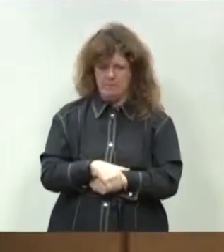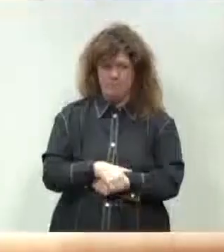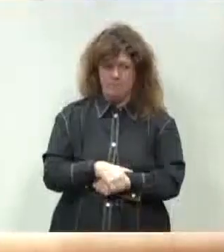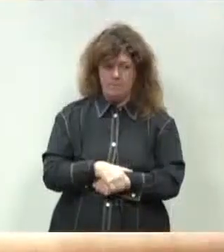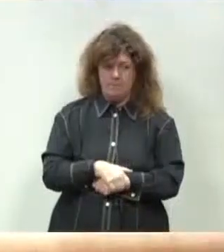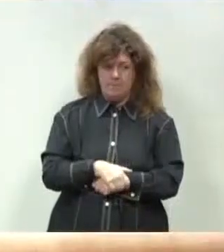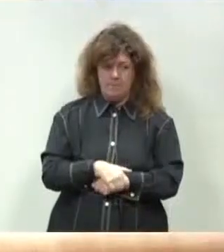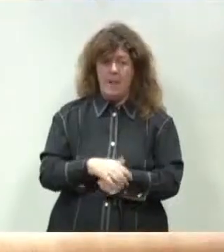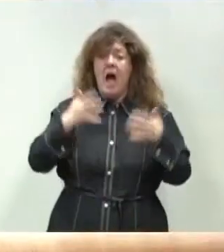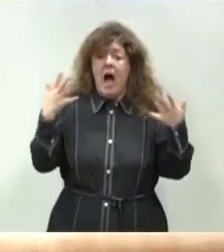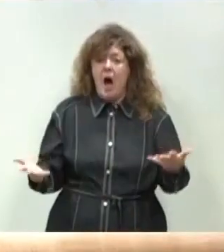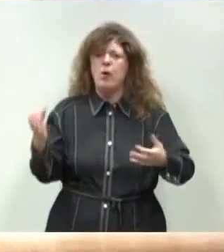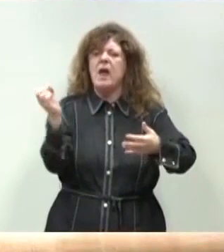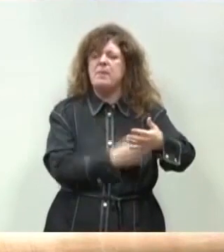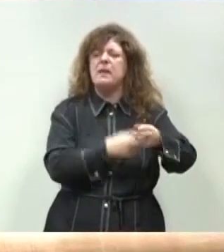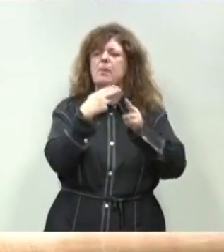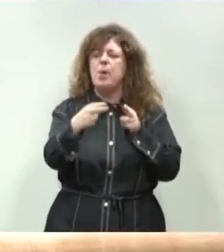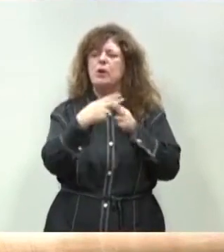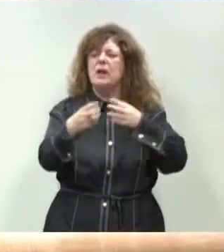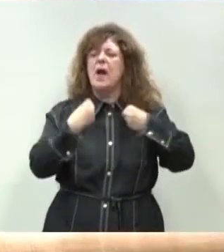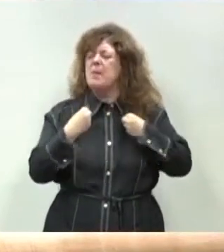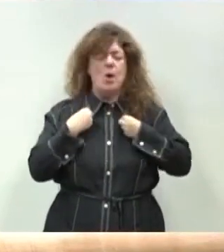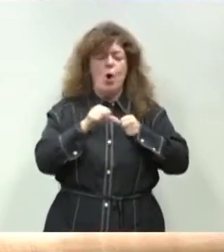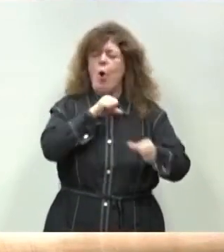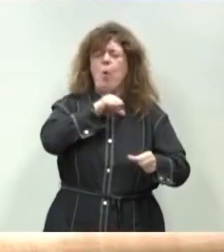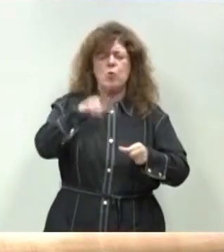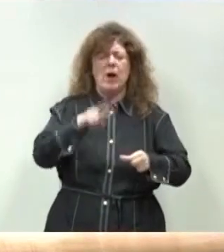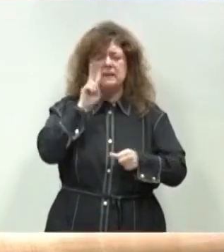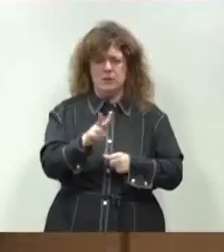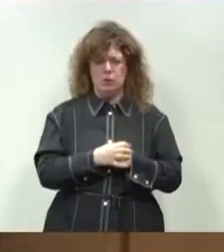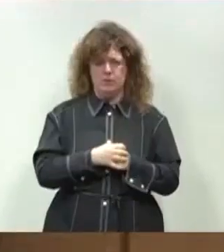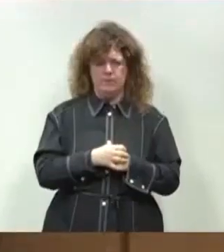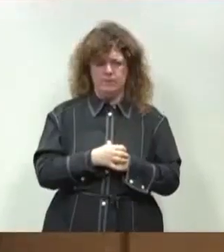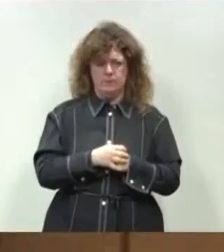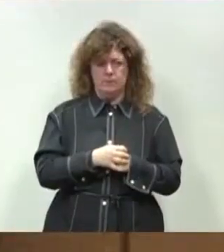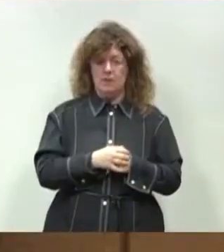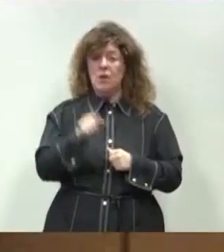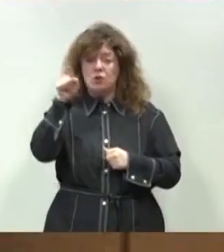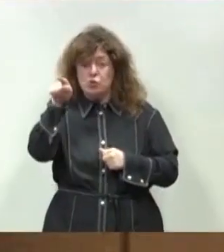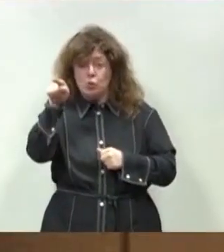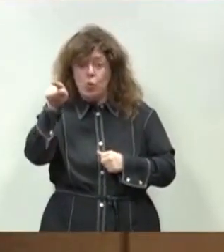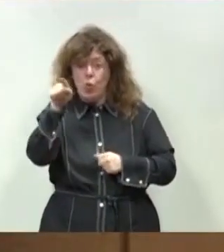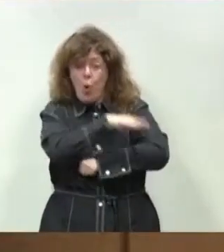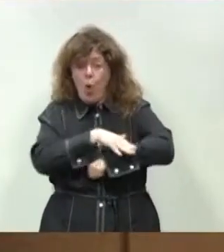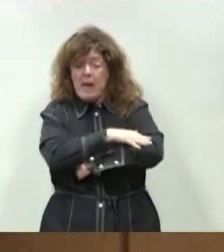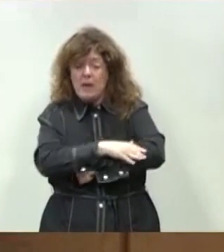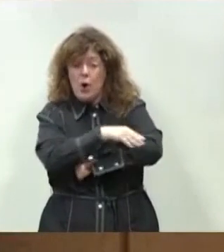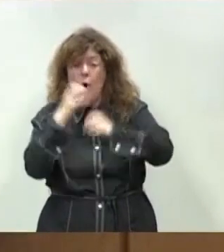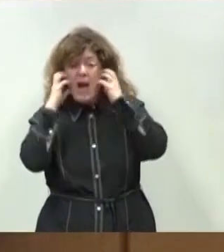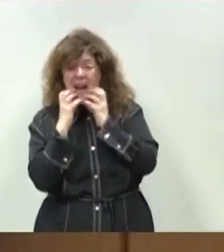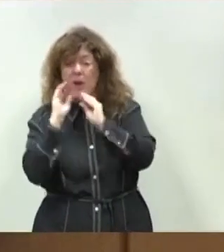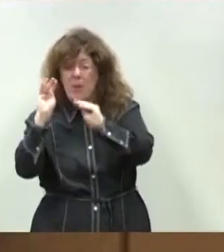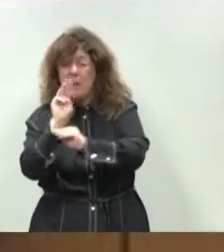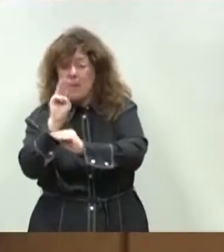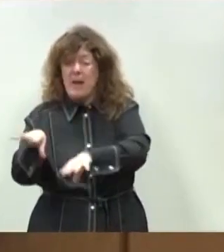Estamos invirtiendo en política de vivienda como nunca antes se había hecho. En el Gobierno del presidente Rajoy y en el último Gobierno